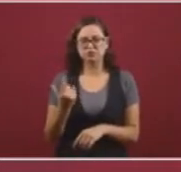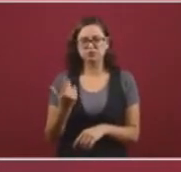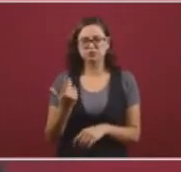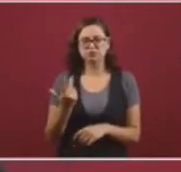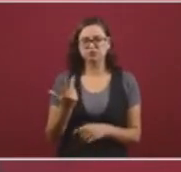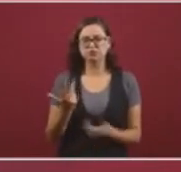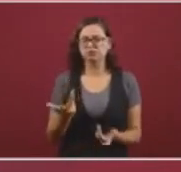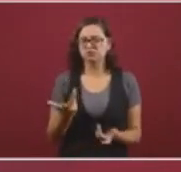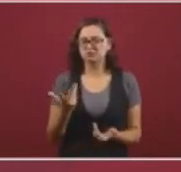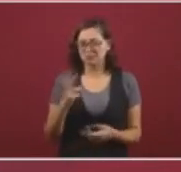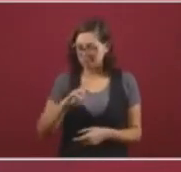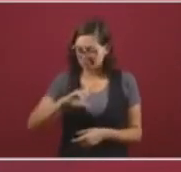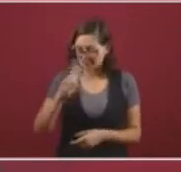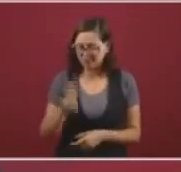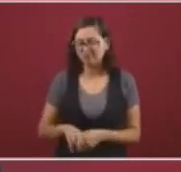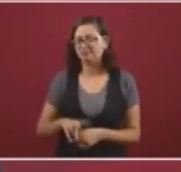muy difícil